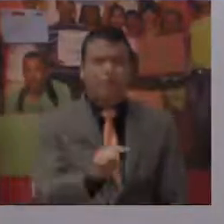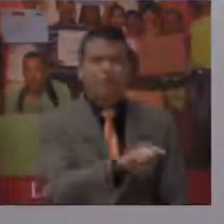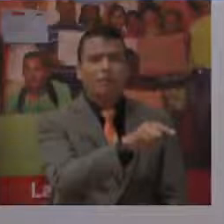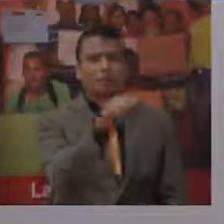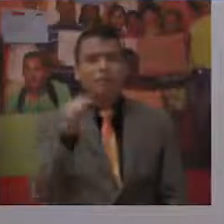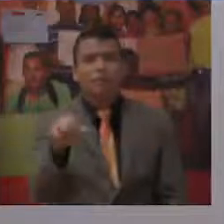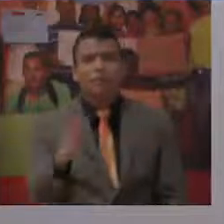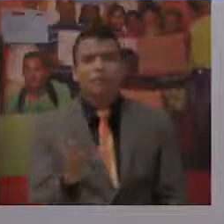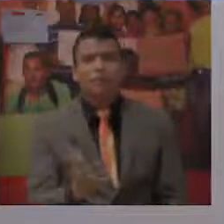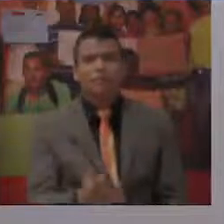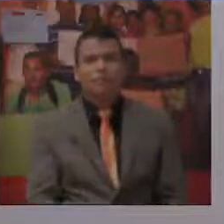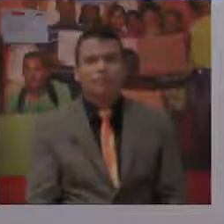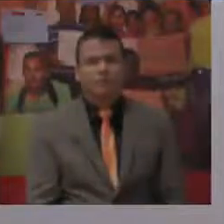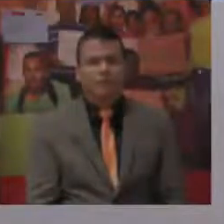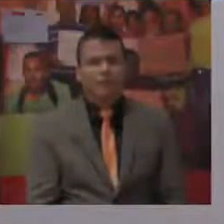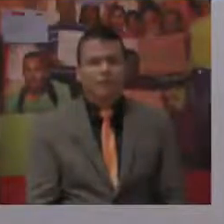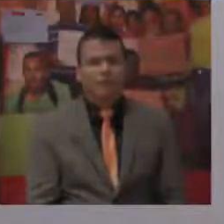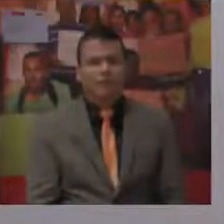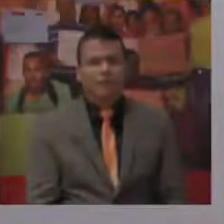permanente estado de sitio.